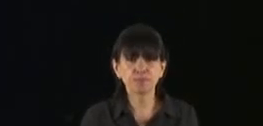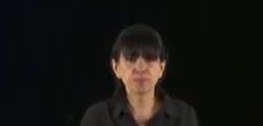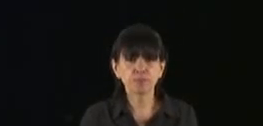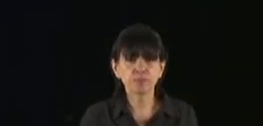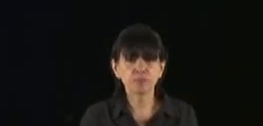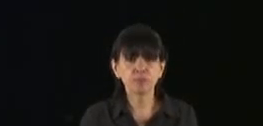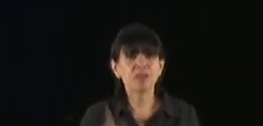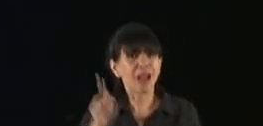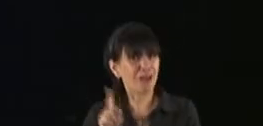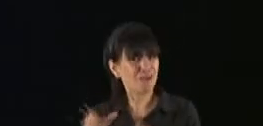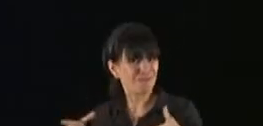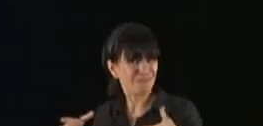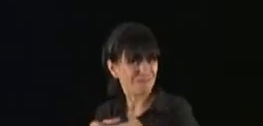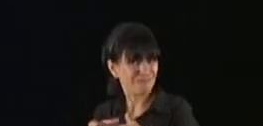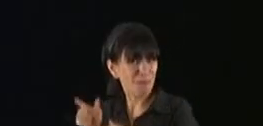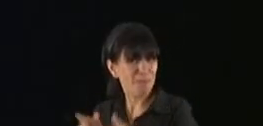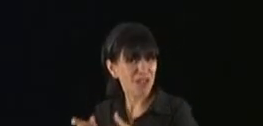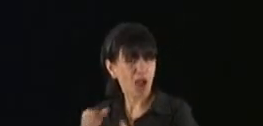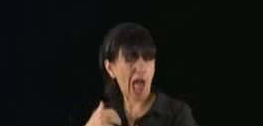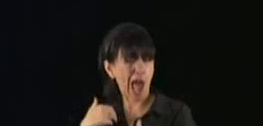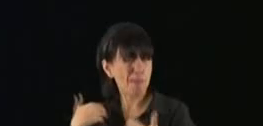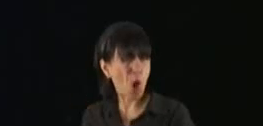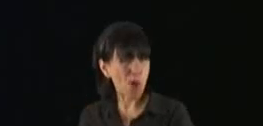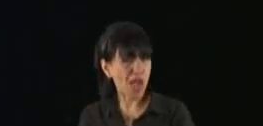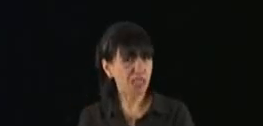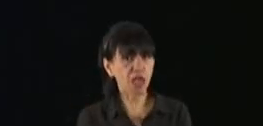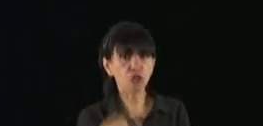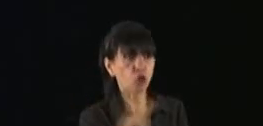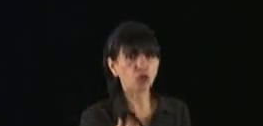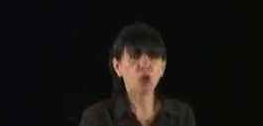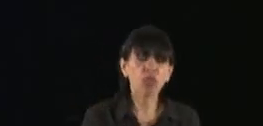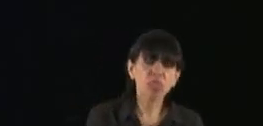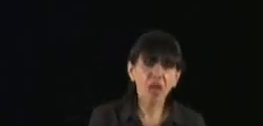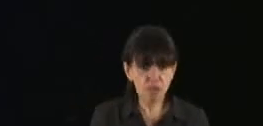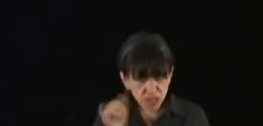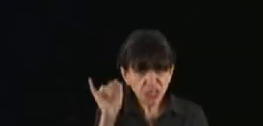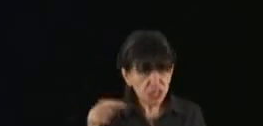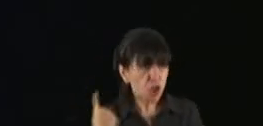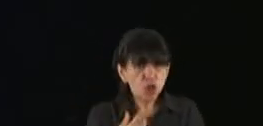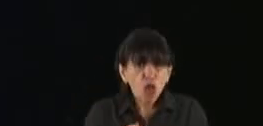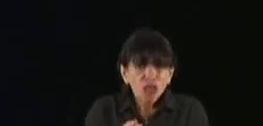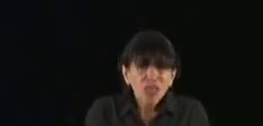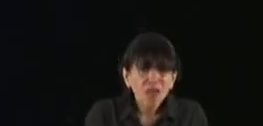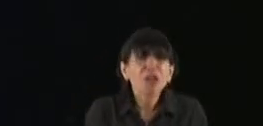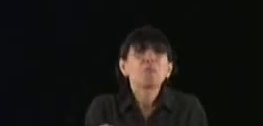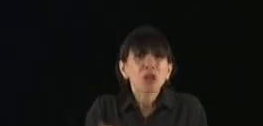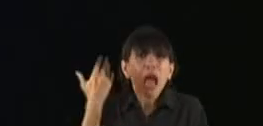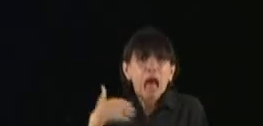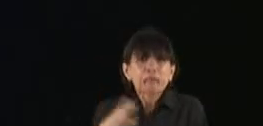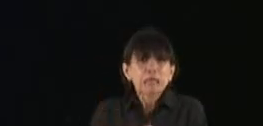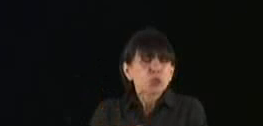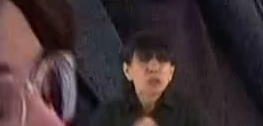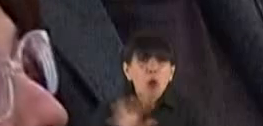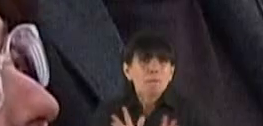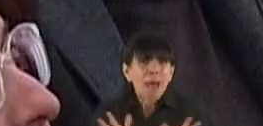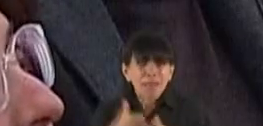Están aprovechando nuestra debilidad como sociedad, nos ven débiles, claro que estamos débiles. Si somos sobrevivientes, ¿cómo no vamos a